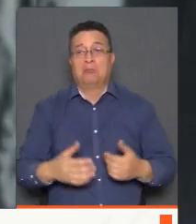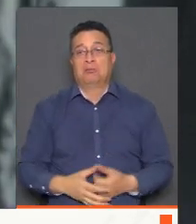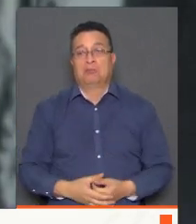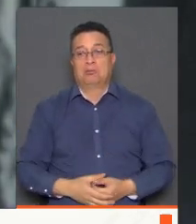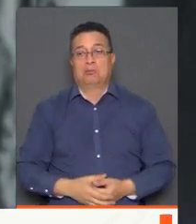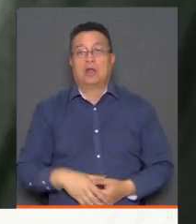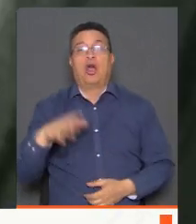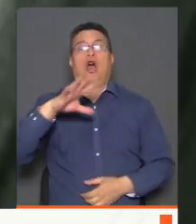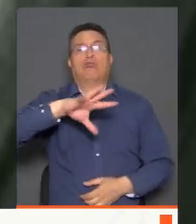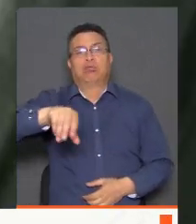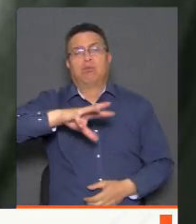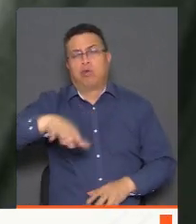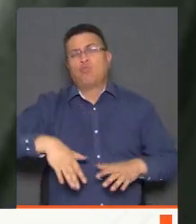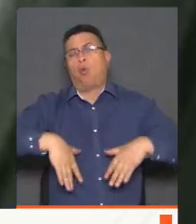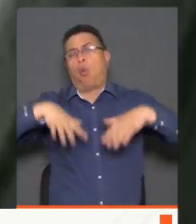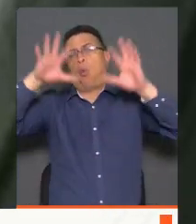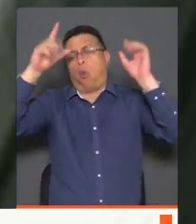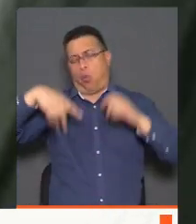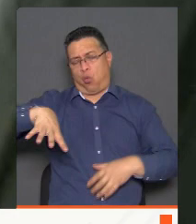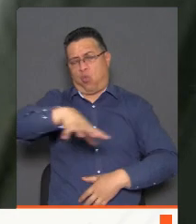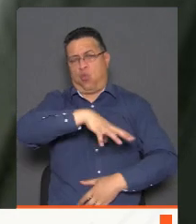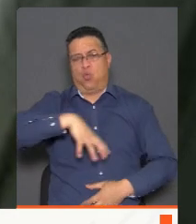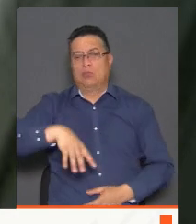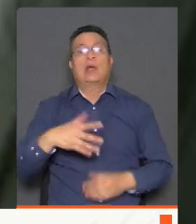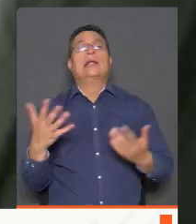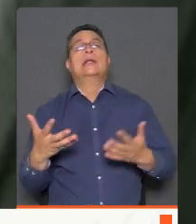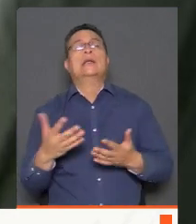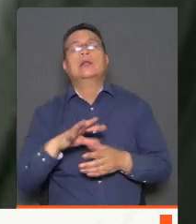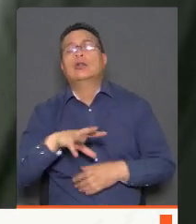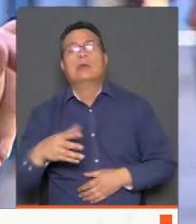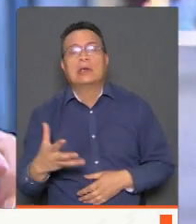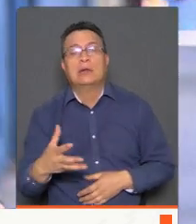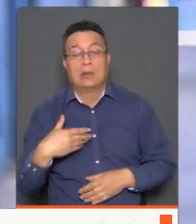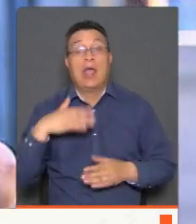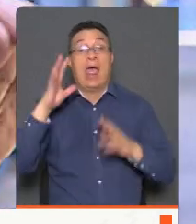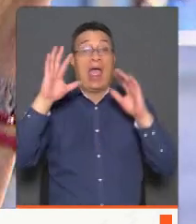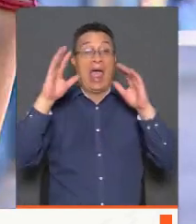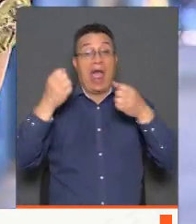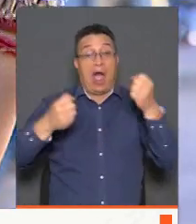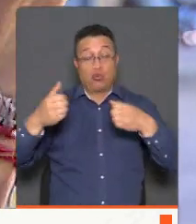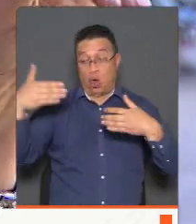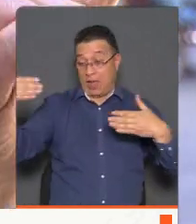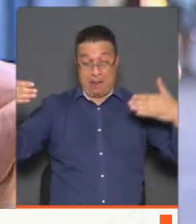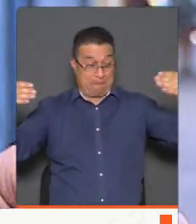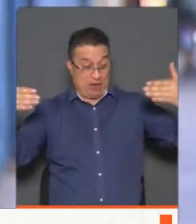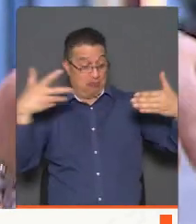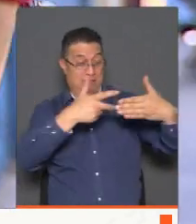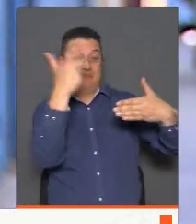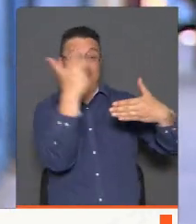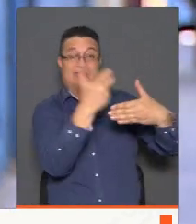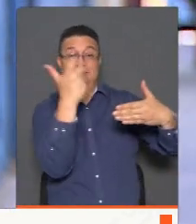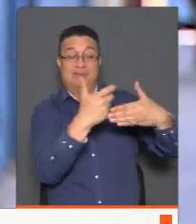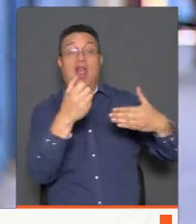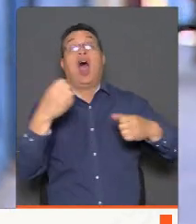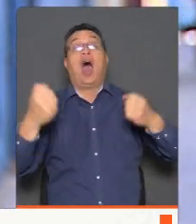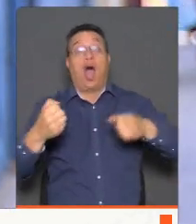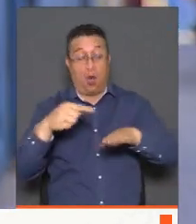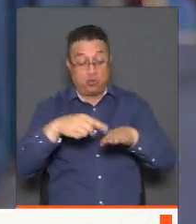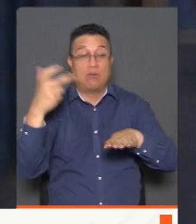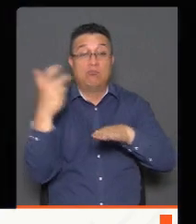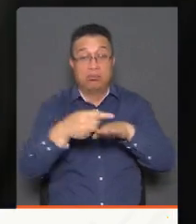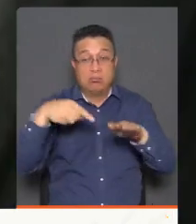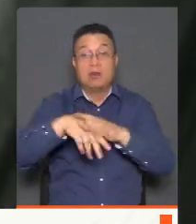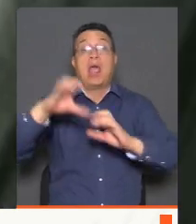Roban demasiado en este sector. ¿Qué roban? ¿Qué tipo de roba hay aquí? Roban los espejos de los autos, nos abren los autos y se meten a las